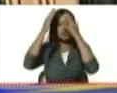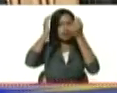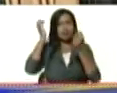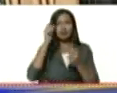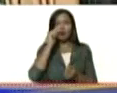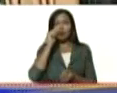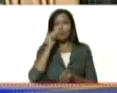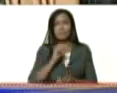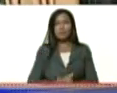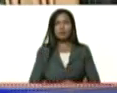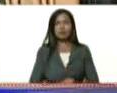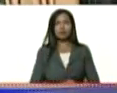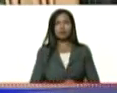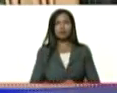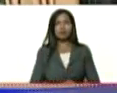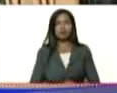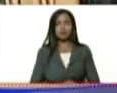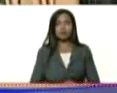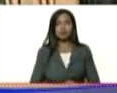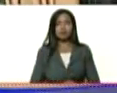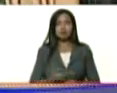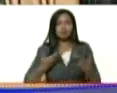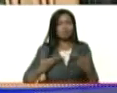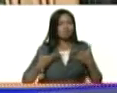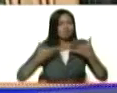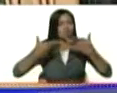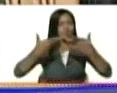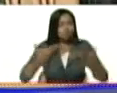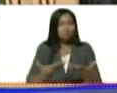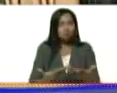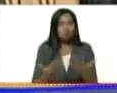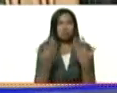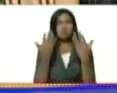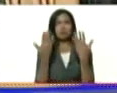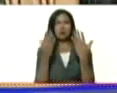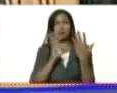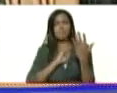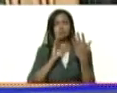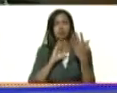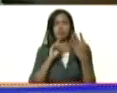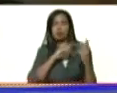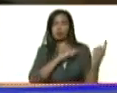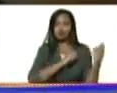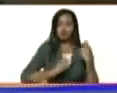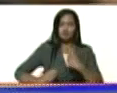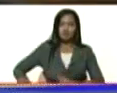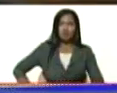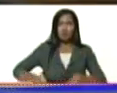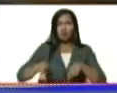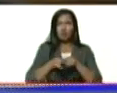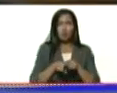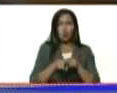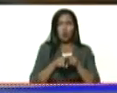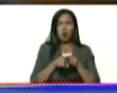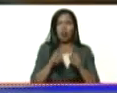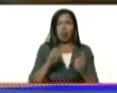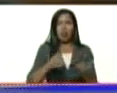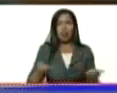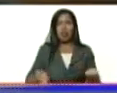Vladimir Zaensky a haber entregado de mis manos la réplica del